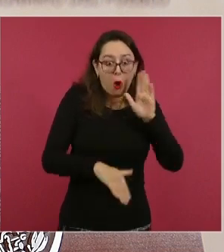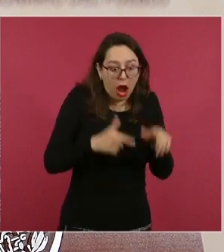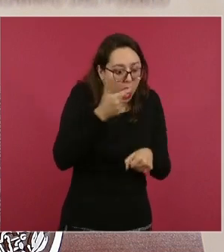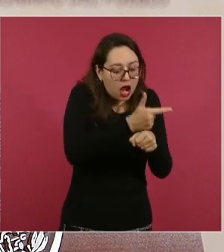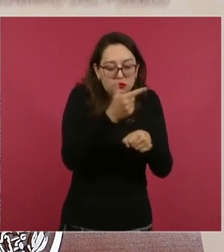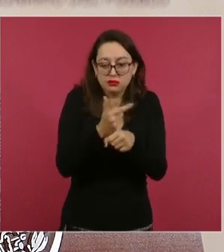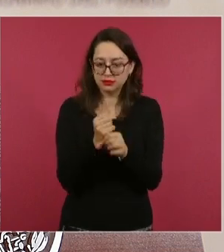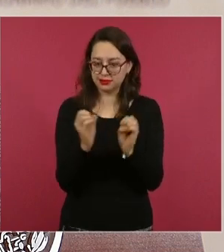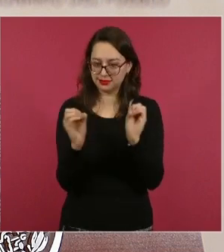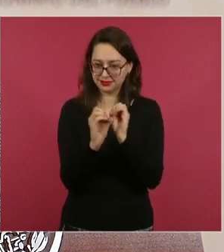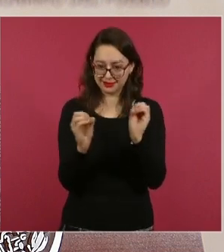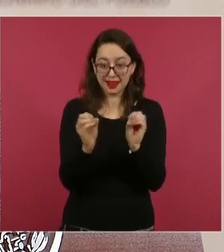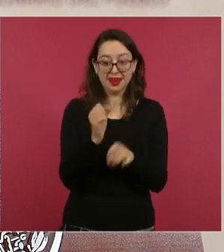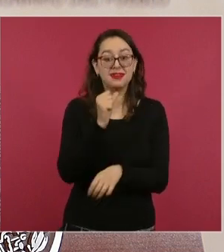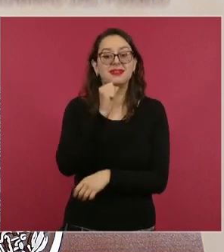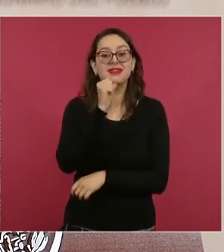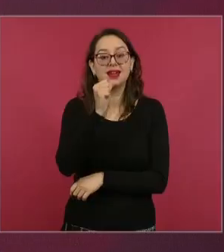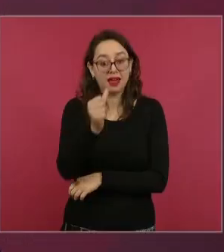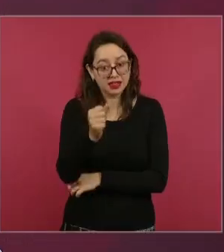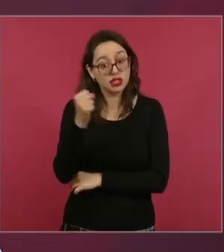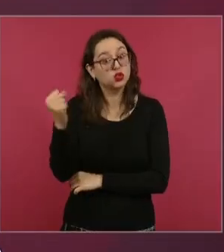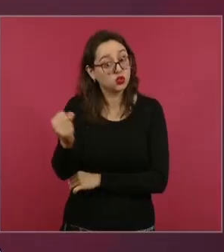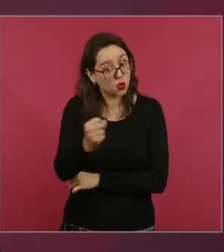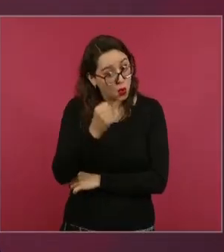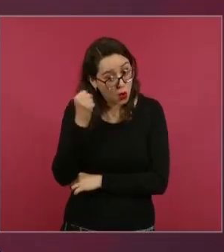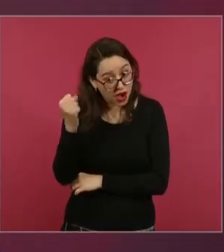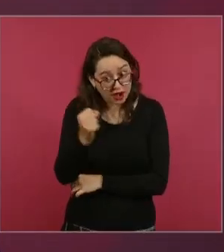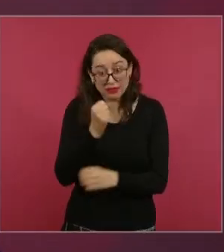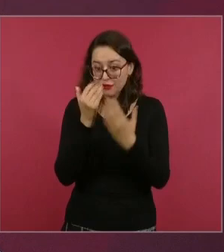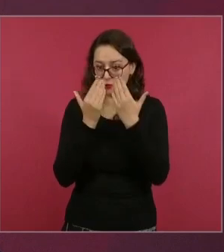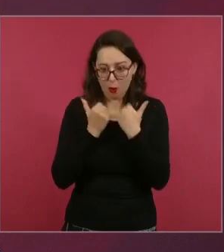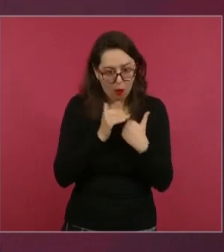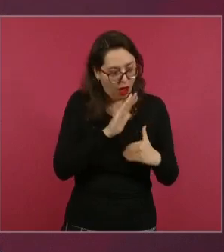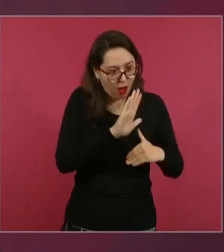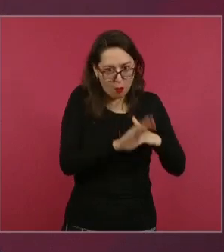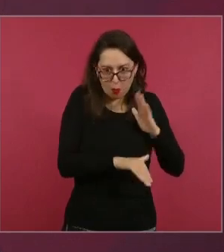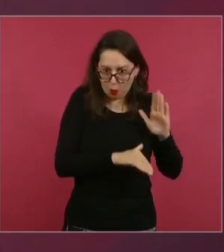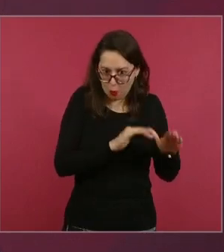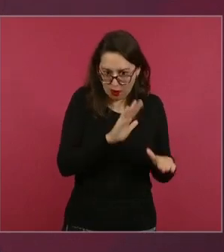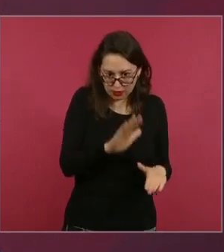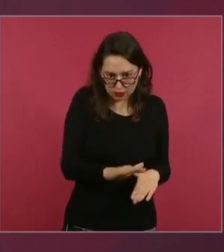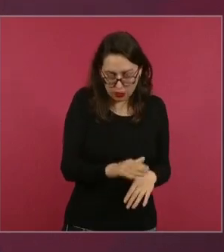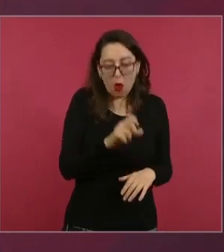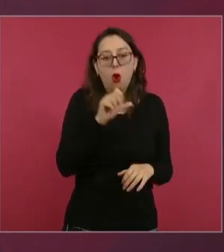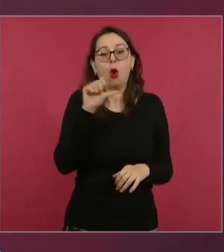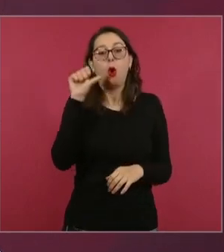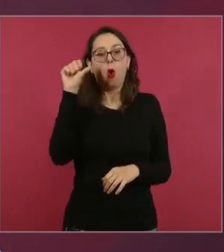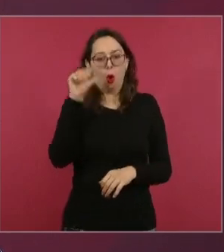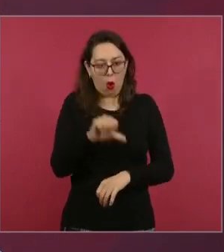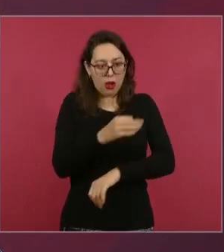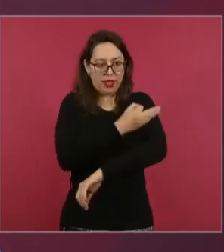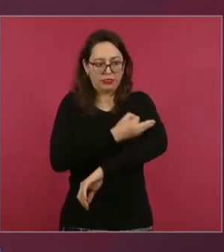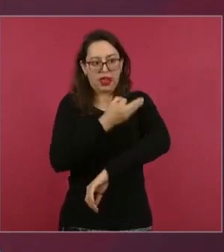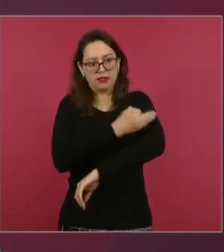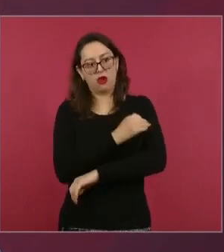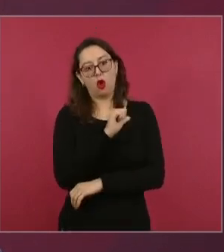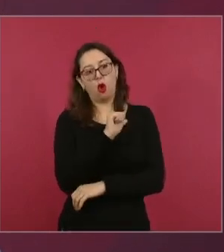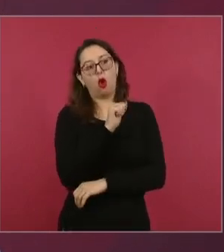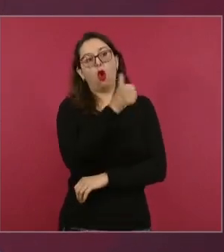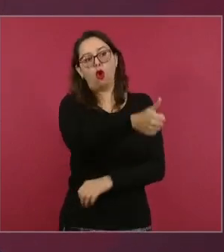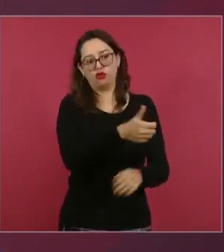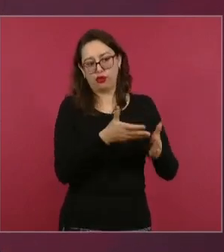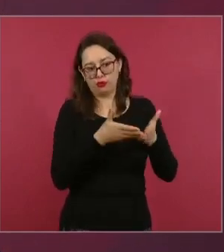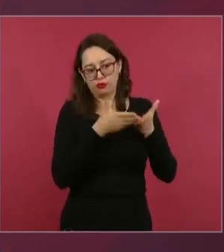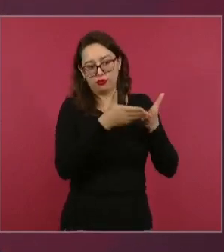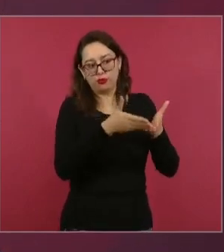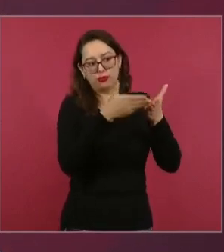de Vidas humanas hoy también en la mañana nos vamos a pasar a Puerto Marqués que también nos pidieron ahí el apoyo pero se va a llevar unos días